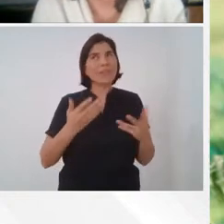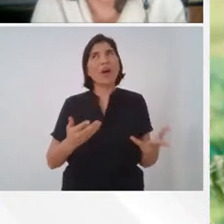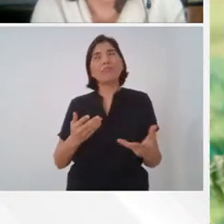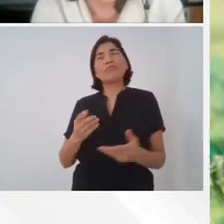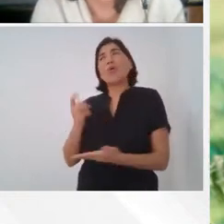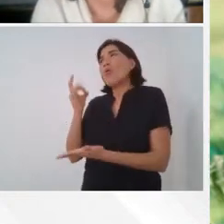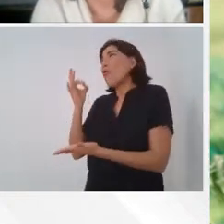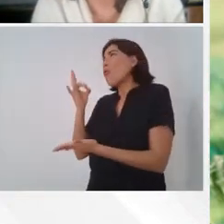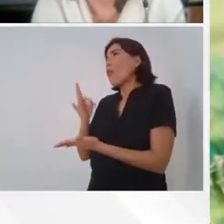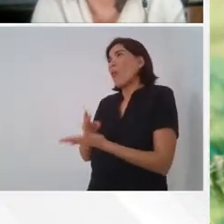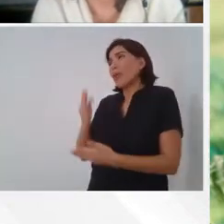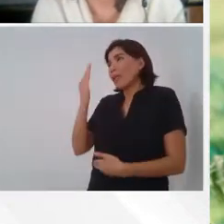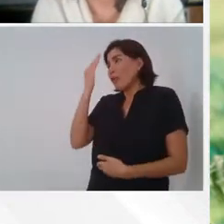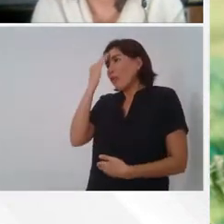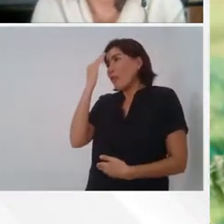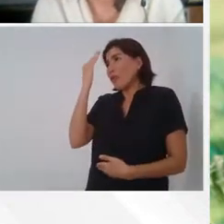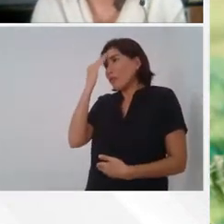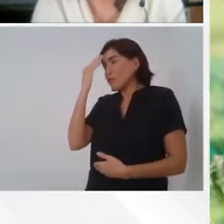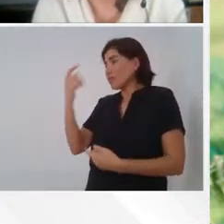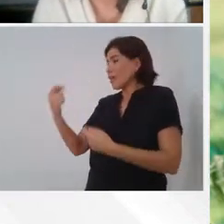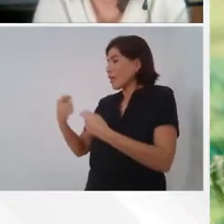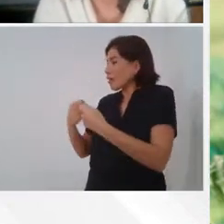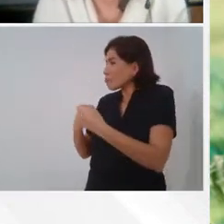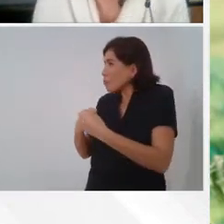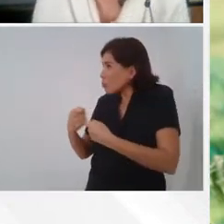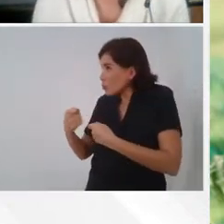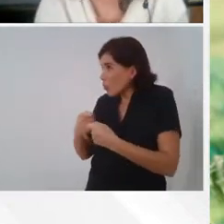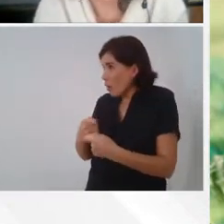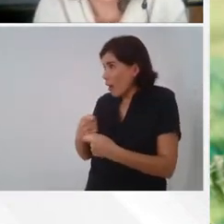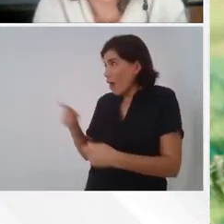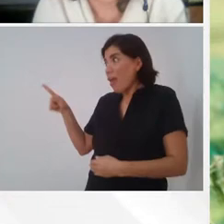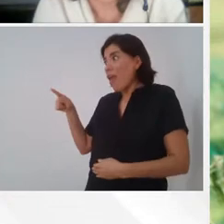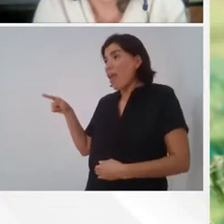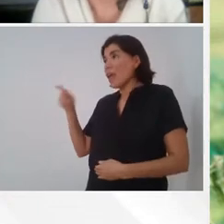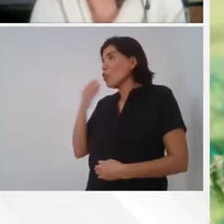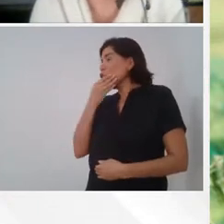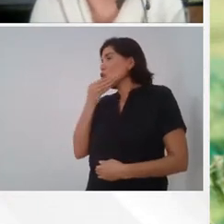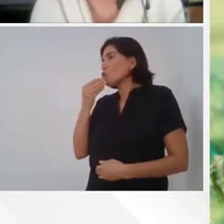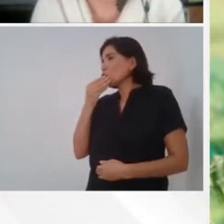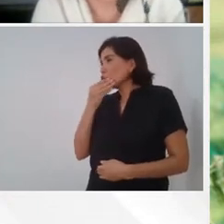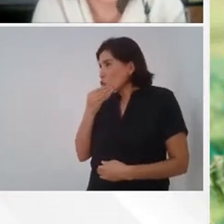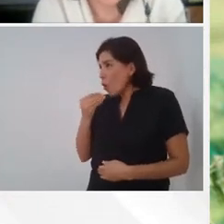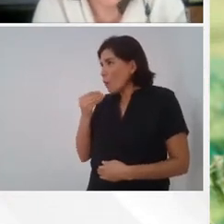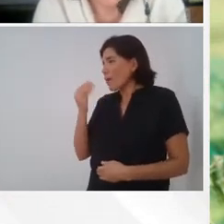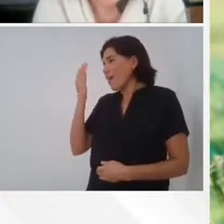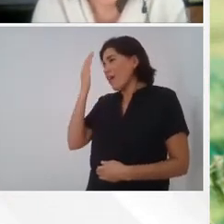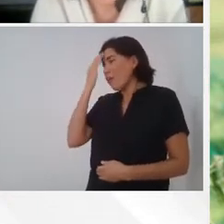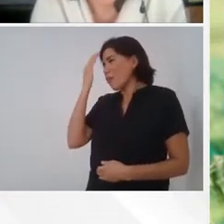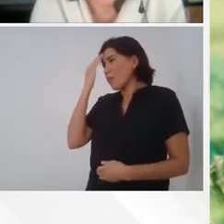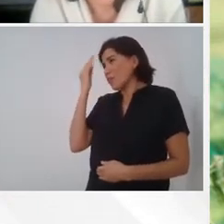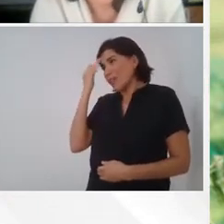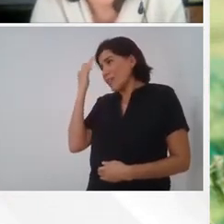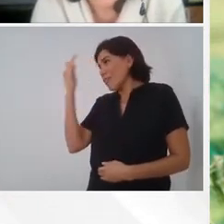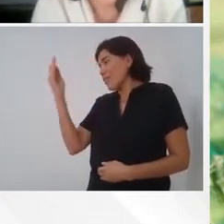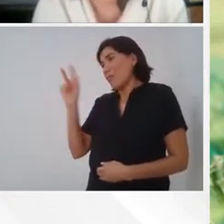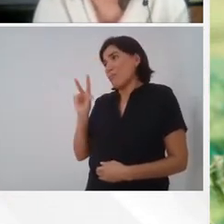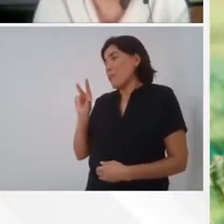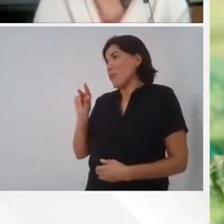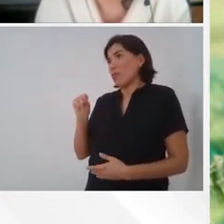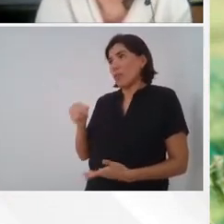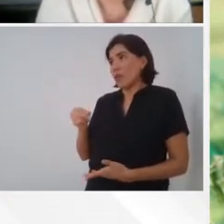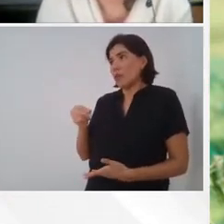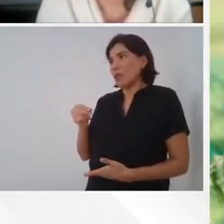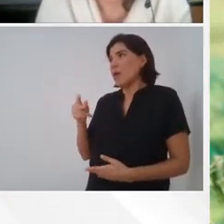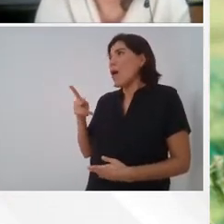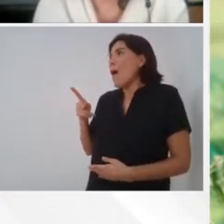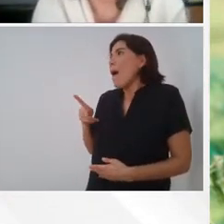ya no tienen tiempo de conocer nada. Las cosas las compran ya hechas a los mercaderes. Pero como no existe ningún